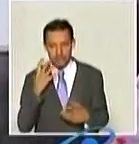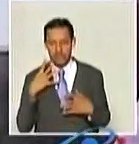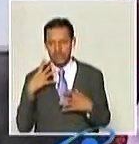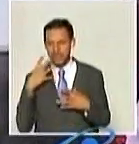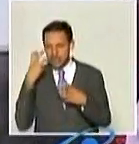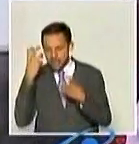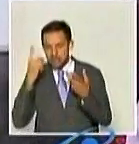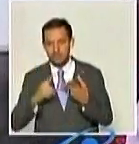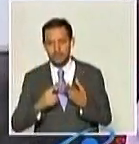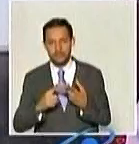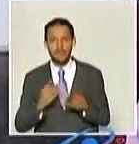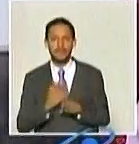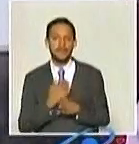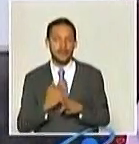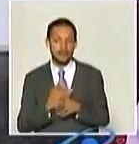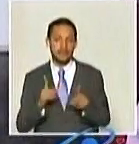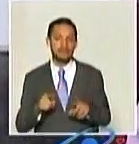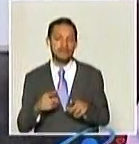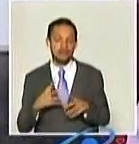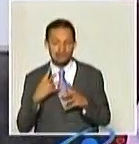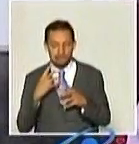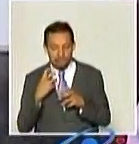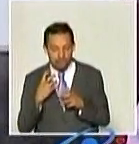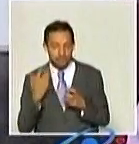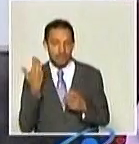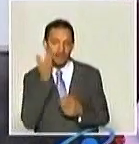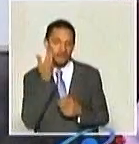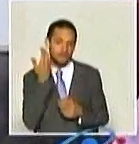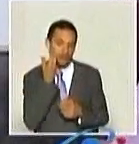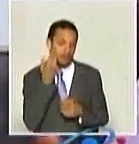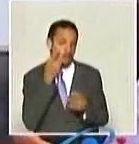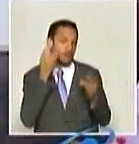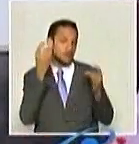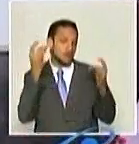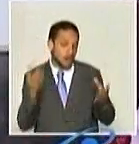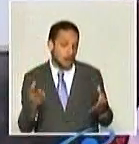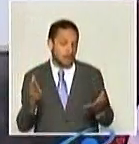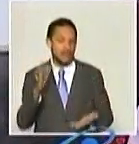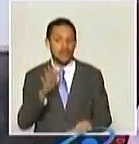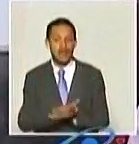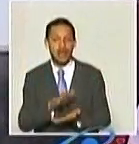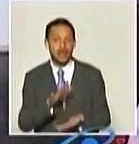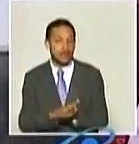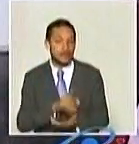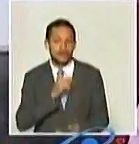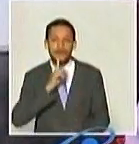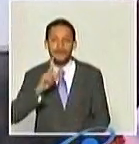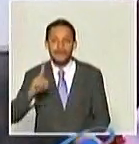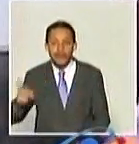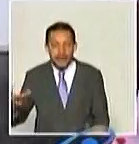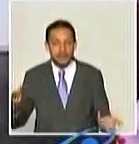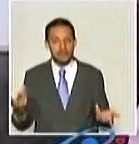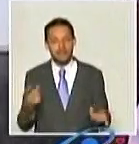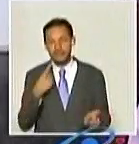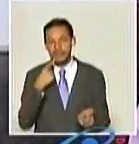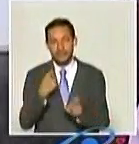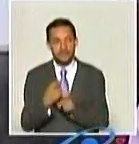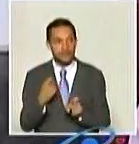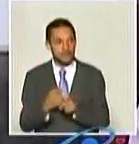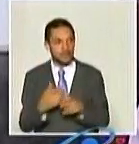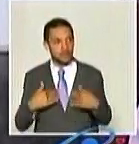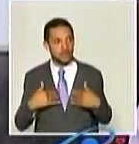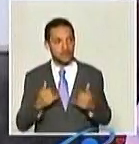ira, las situaciones emocionales, la falta de tranquilidad, disfrutar, volver a ser ese niño